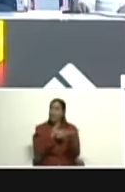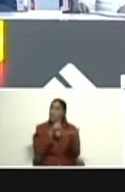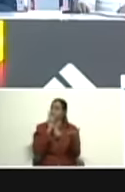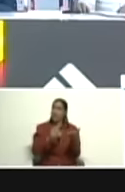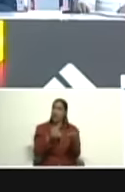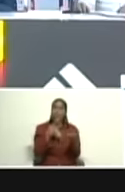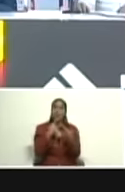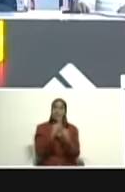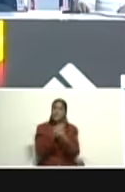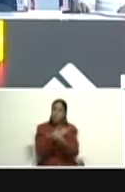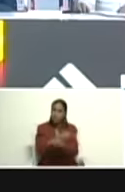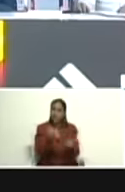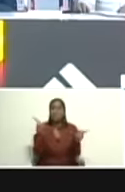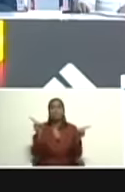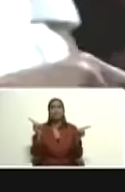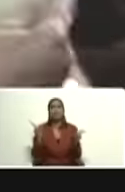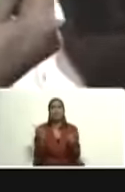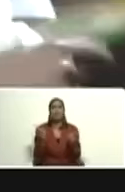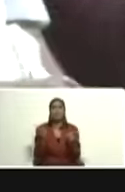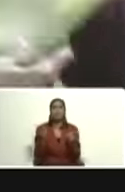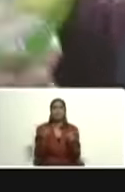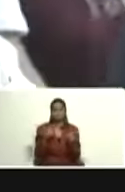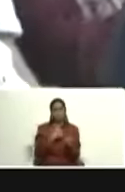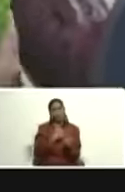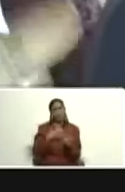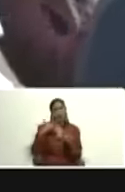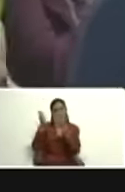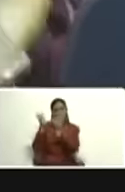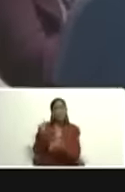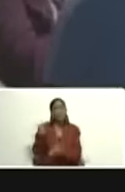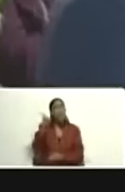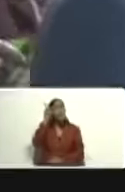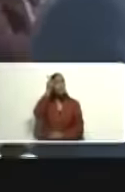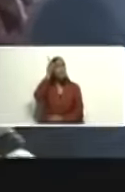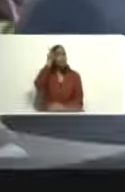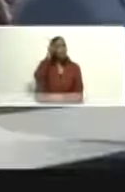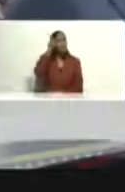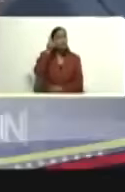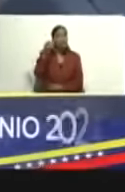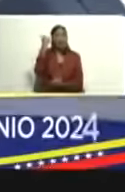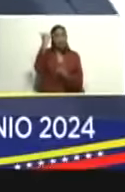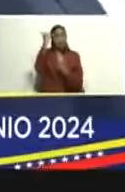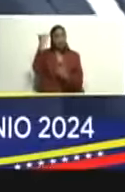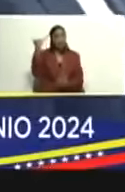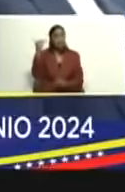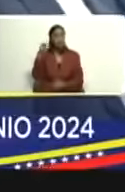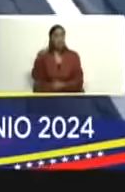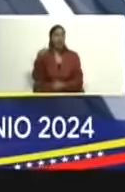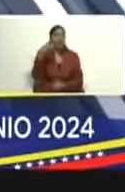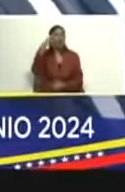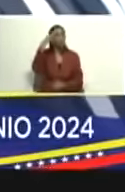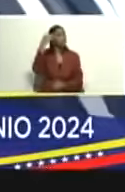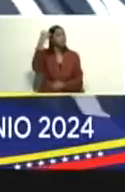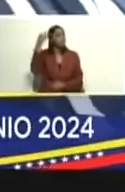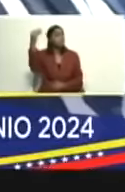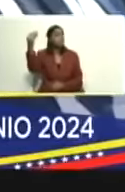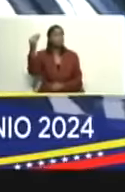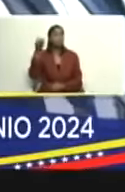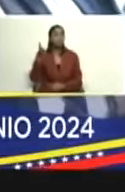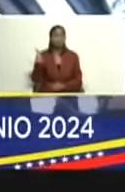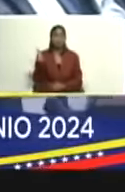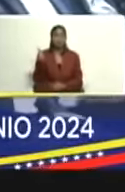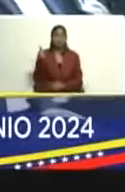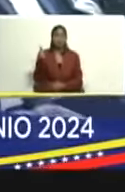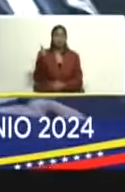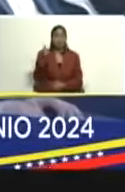difundo. Yo quisiera que el profesor intelectual, pensador de la izquierda